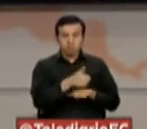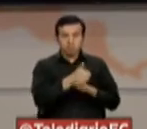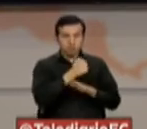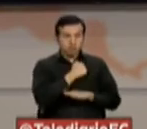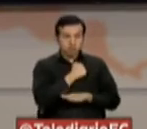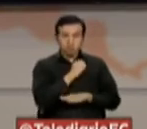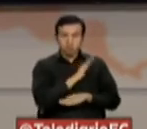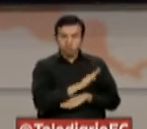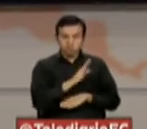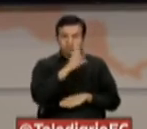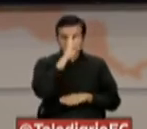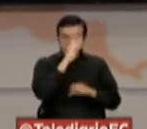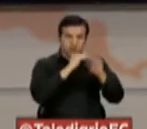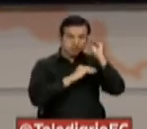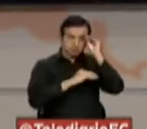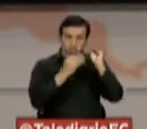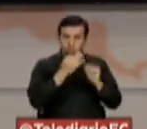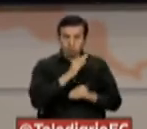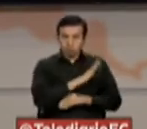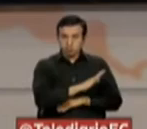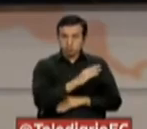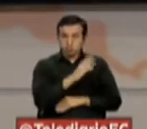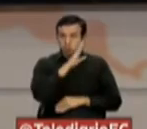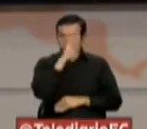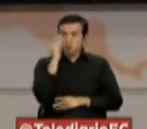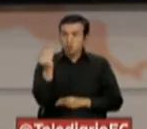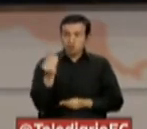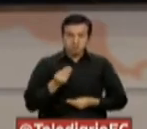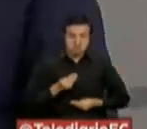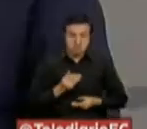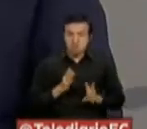los legítimos poseedores de esos conocimientos tradicionales jamás han visto.